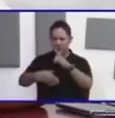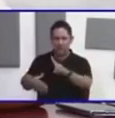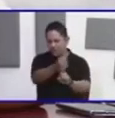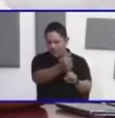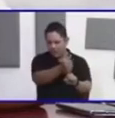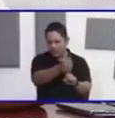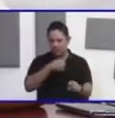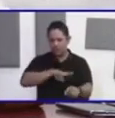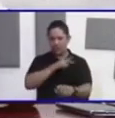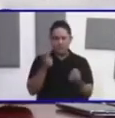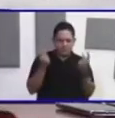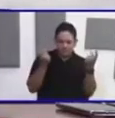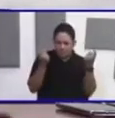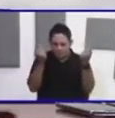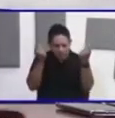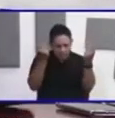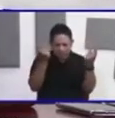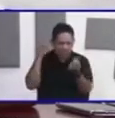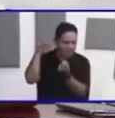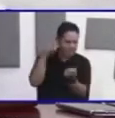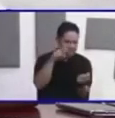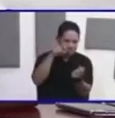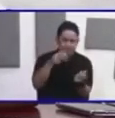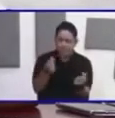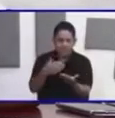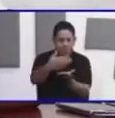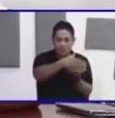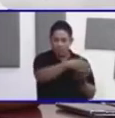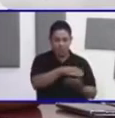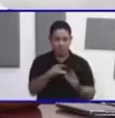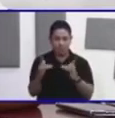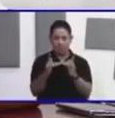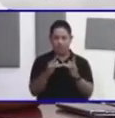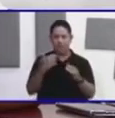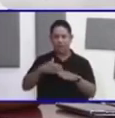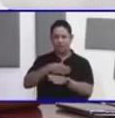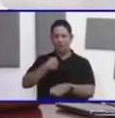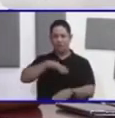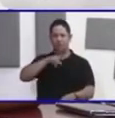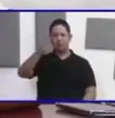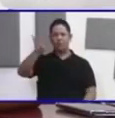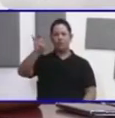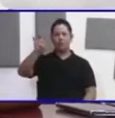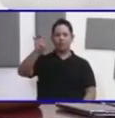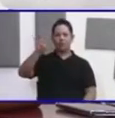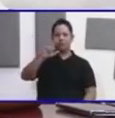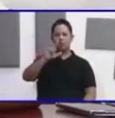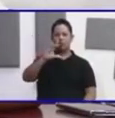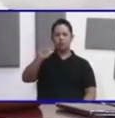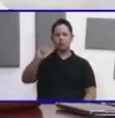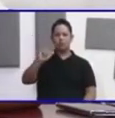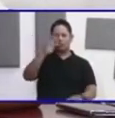el desespero, no solo de hacer la inversión, porque solamente teníamos 9 camas UCI, 9 camas UCI que hemos tenido y